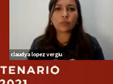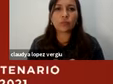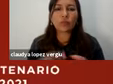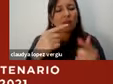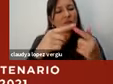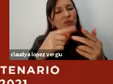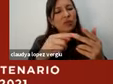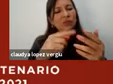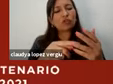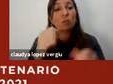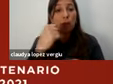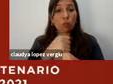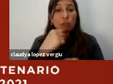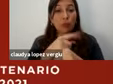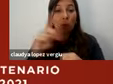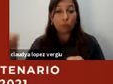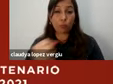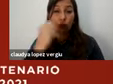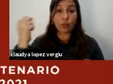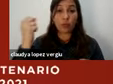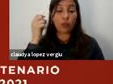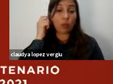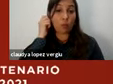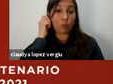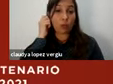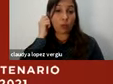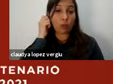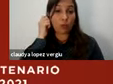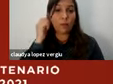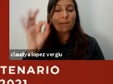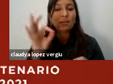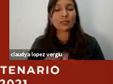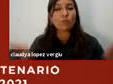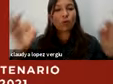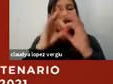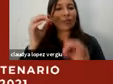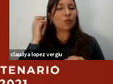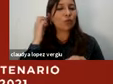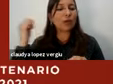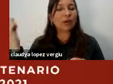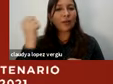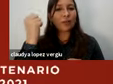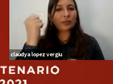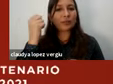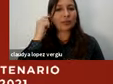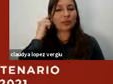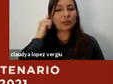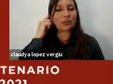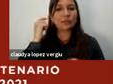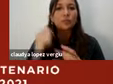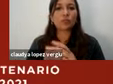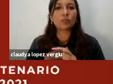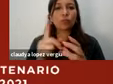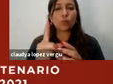oportunidades que existen para empoderar a la mujer, y más que todo a la mujer empresaria. Y como lo dice Melissa, ¿no?